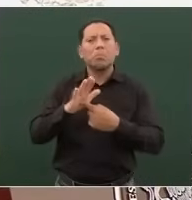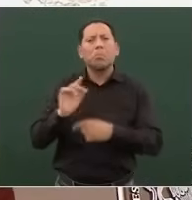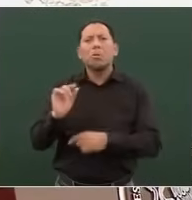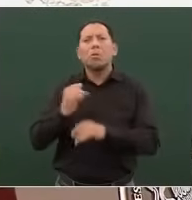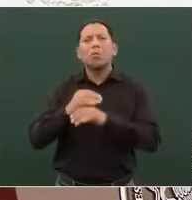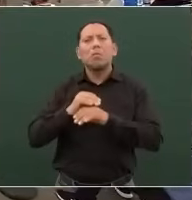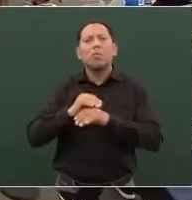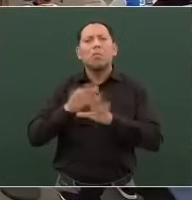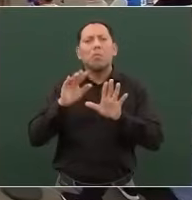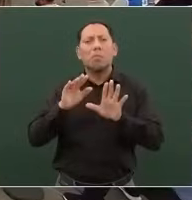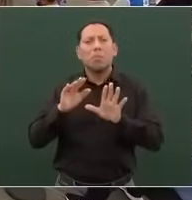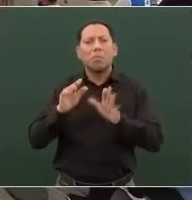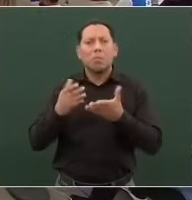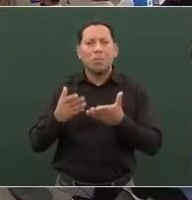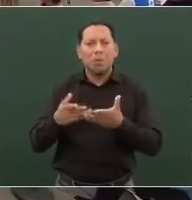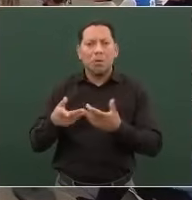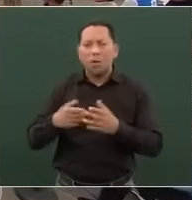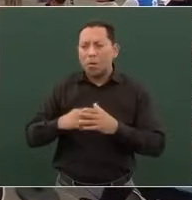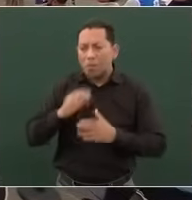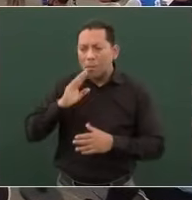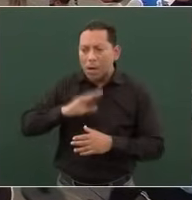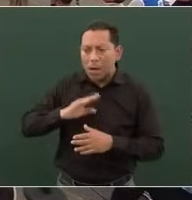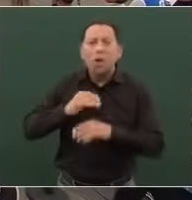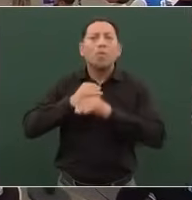empiezan a salir